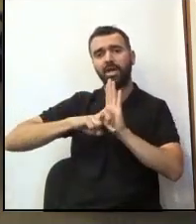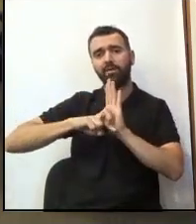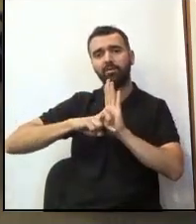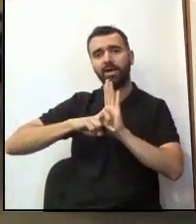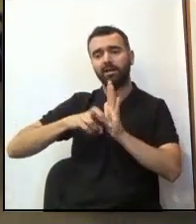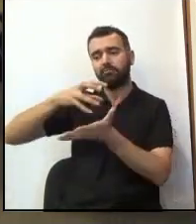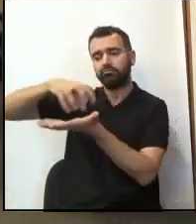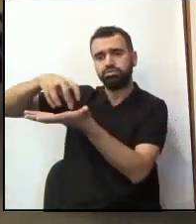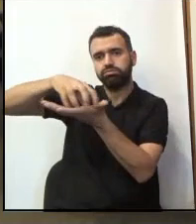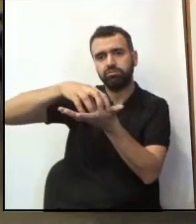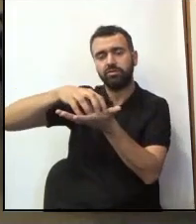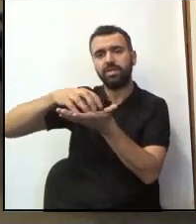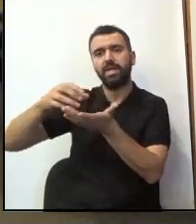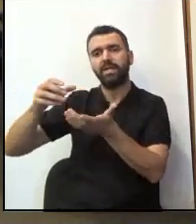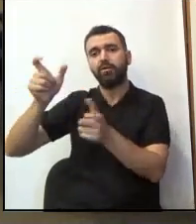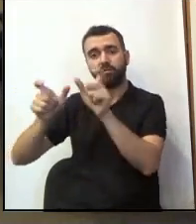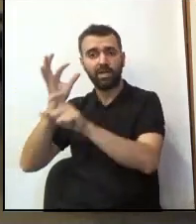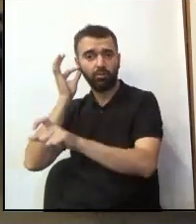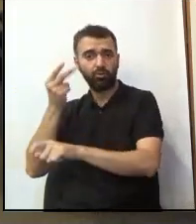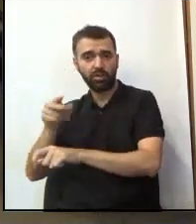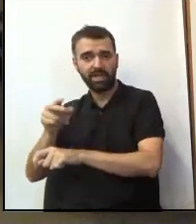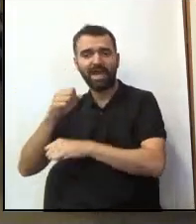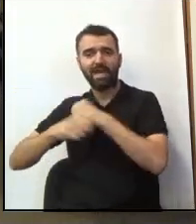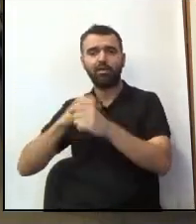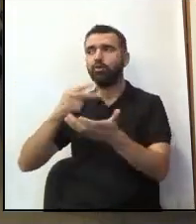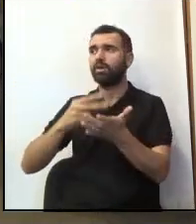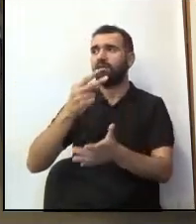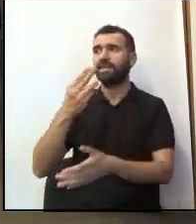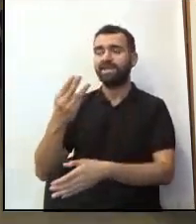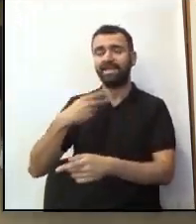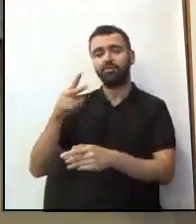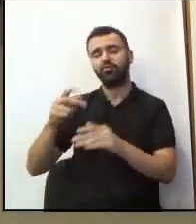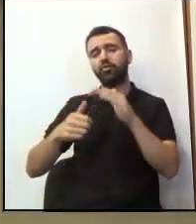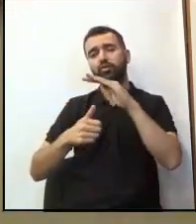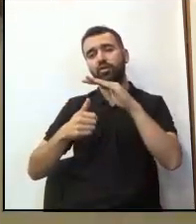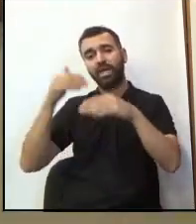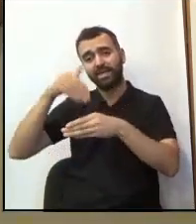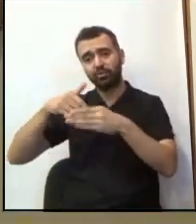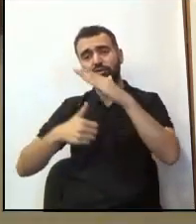Dispositivos Centros de la Mujer año 2023. Su votación, concejal Martínez.